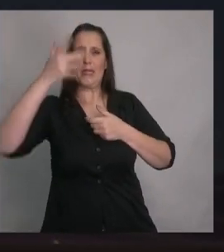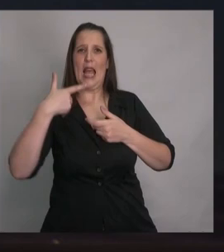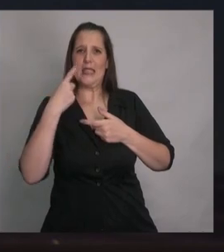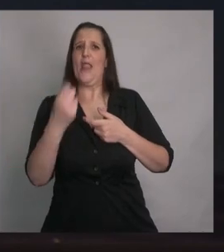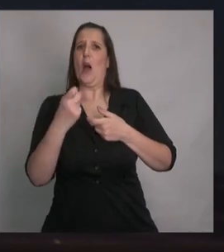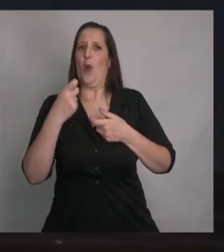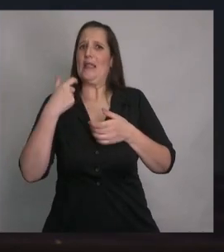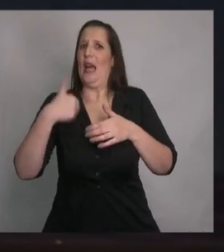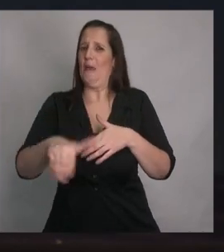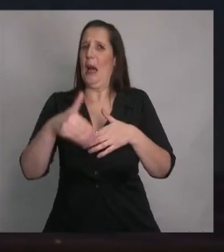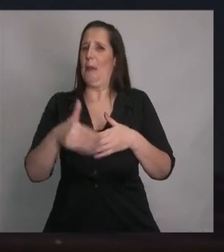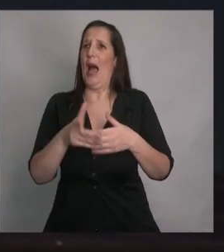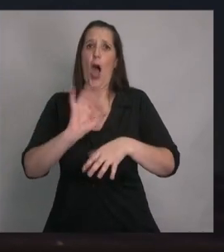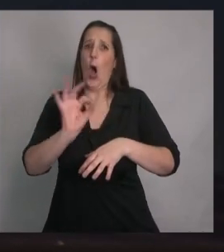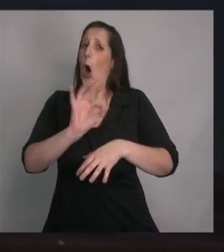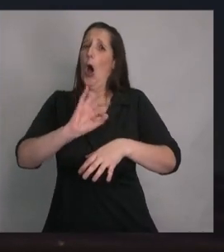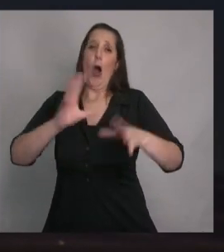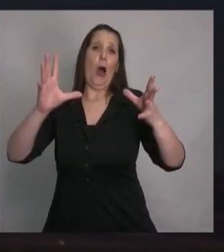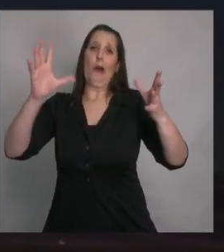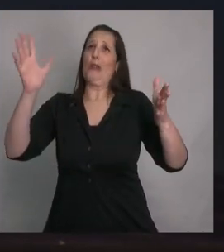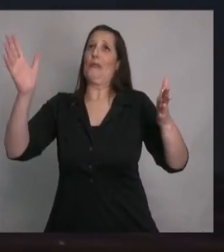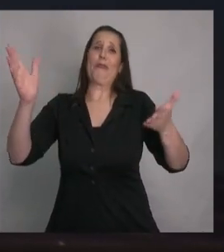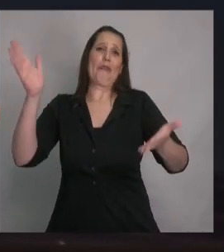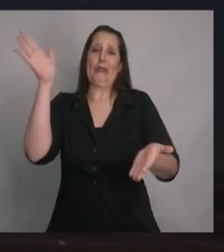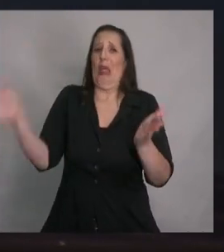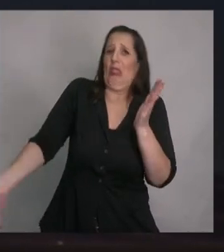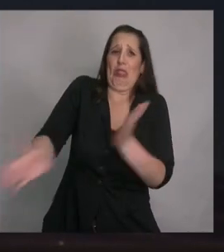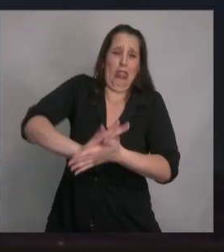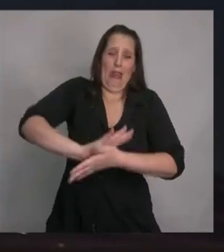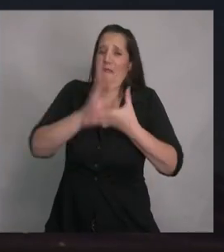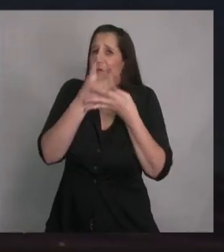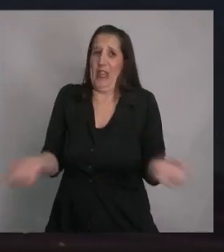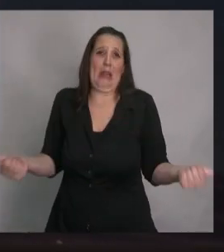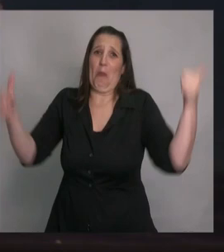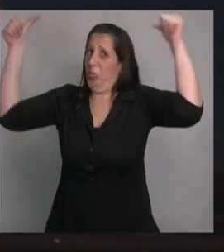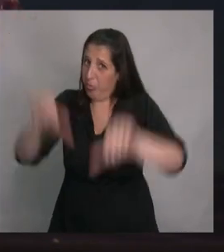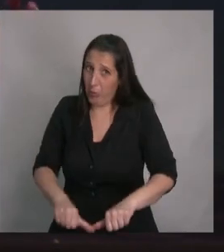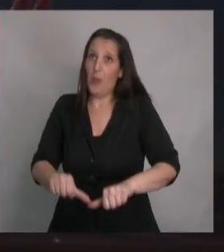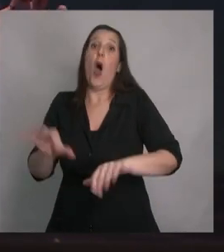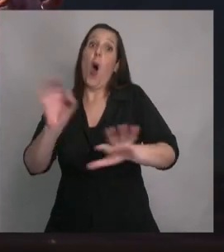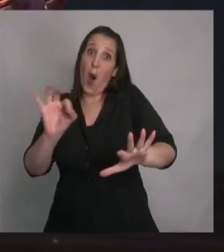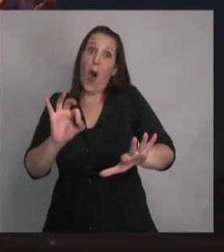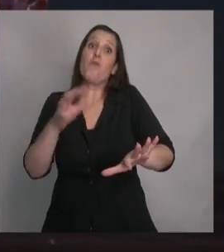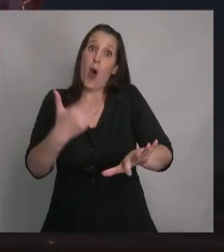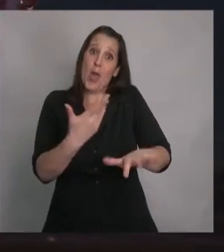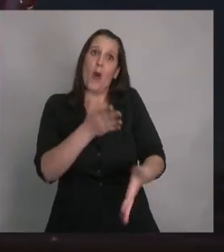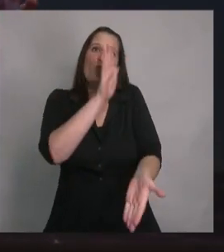posibilidad de reconstruirse civilizatoriamente en su propio planeta alrededor de la vida